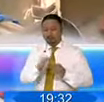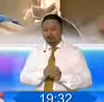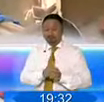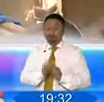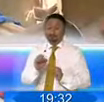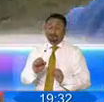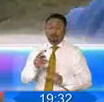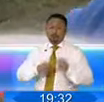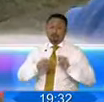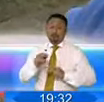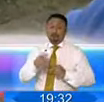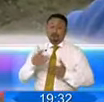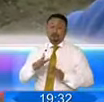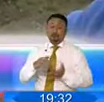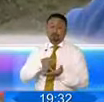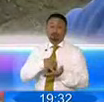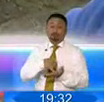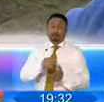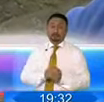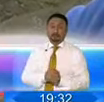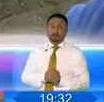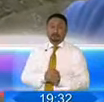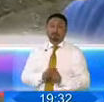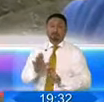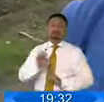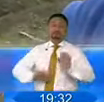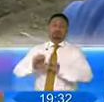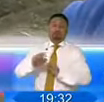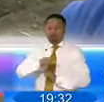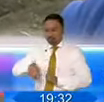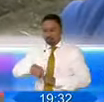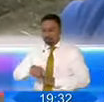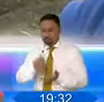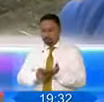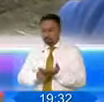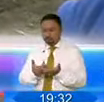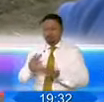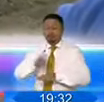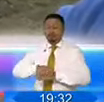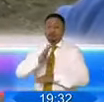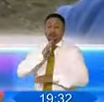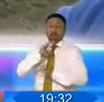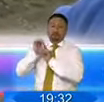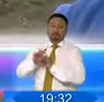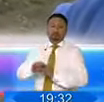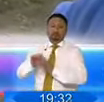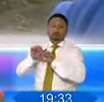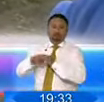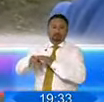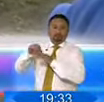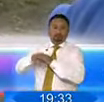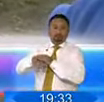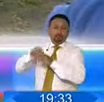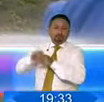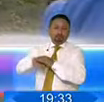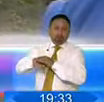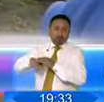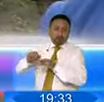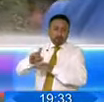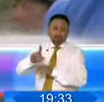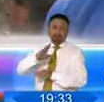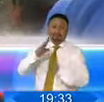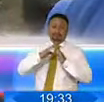precarias condiciones. En una evaluación preliminar se determinó que debido a una filtración de agua y a la estructura